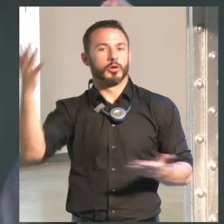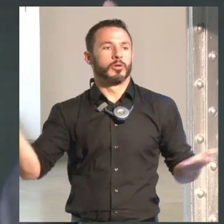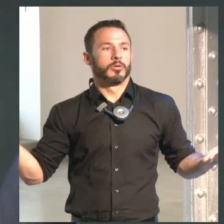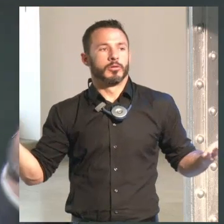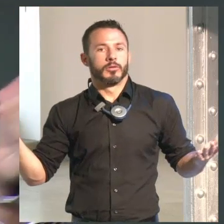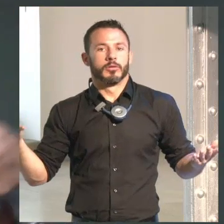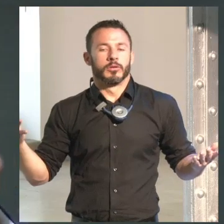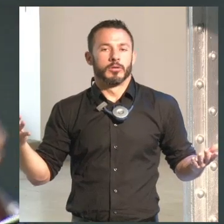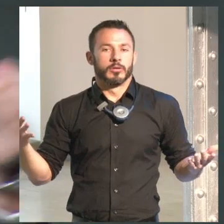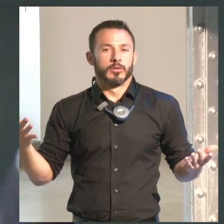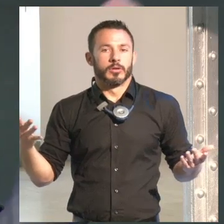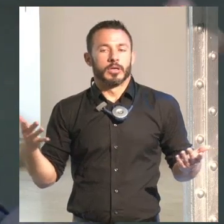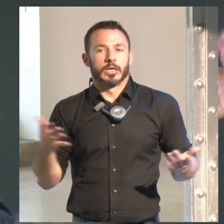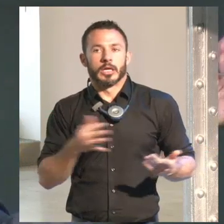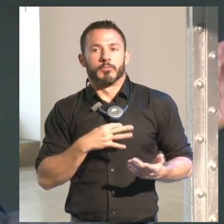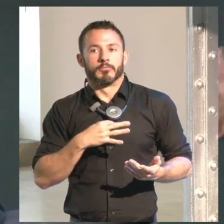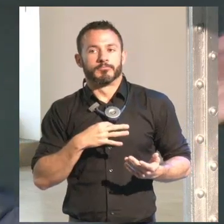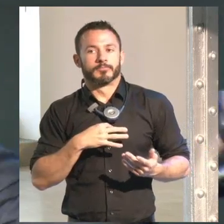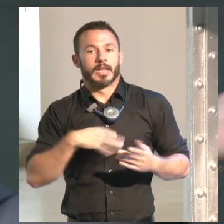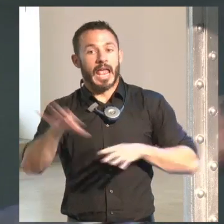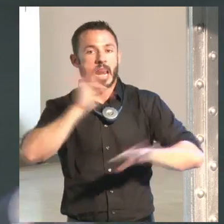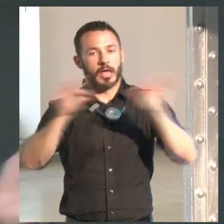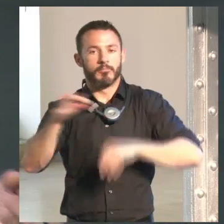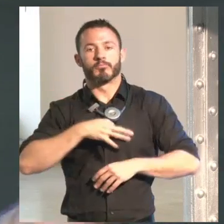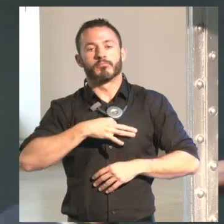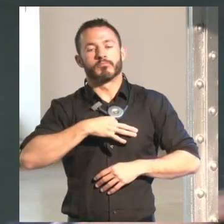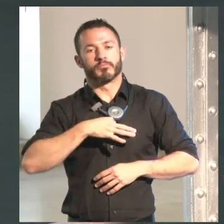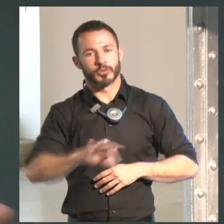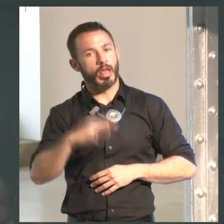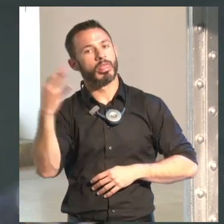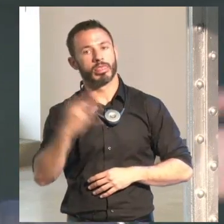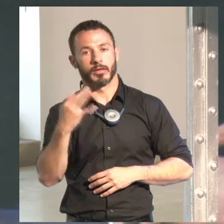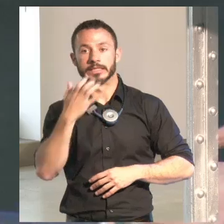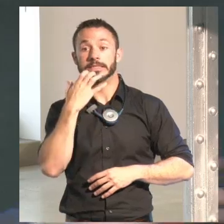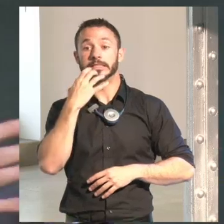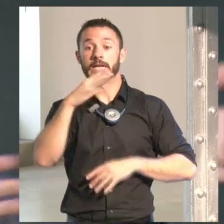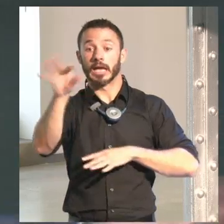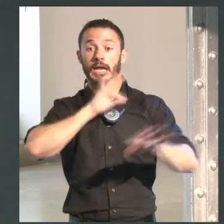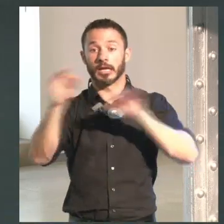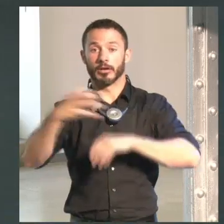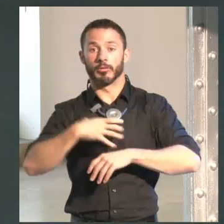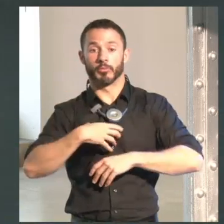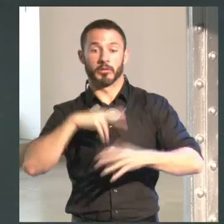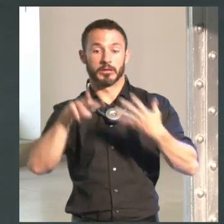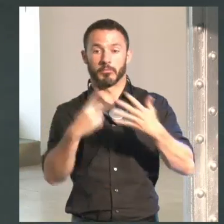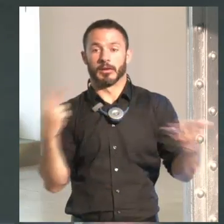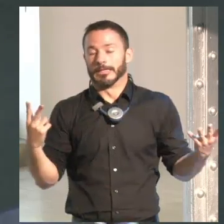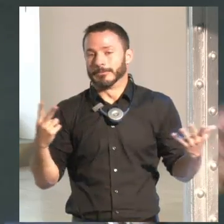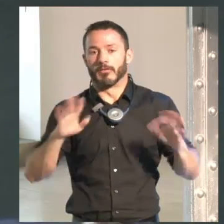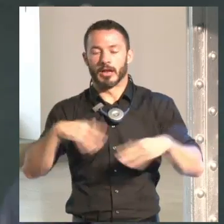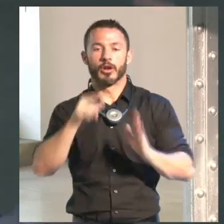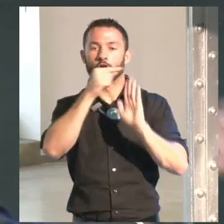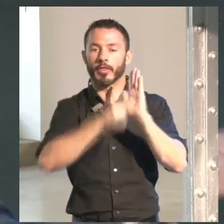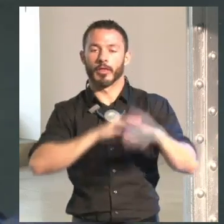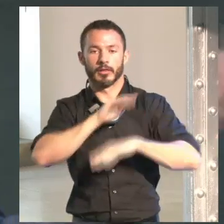que hay una posibilidad de elegir, porque obviamente, claro, si no puedes elegir, puedes ser transparente, pero tienes que acceso a las condiciones. Entonces,